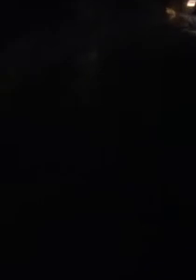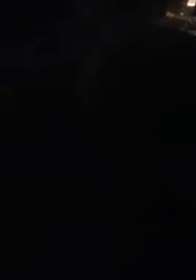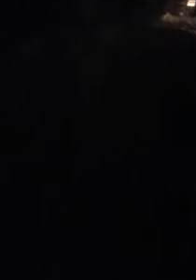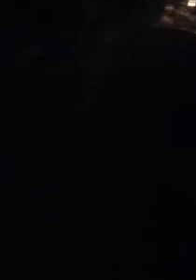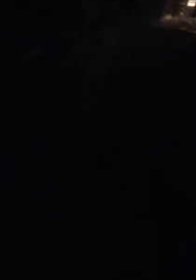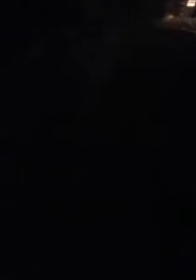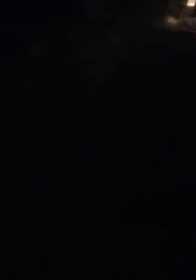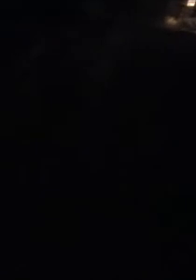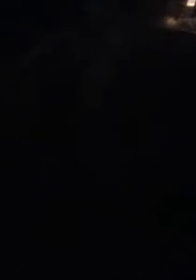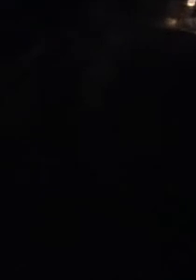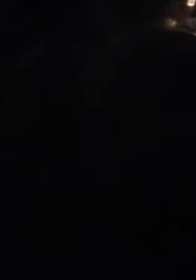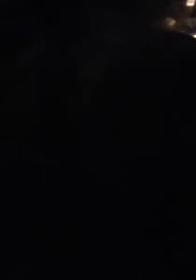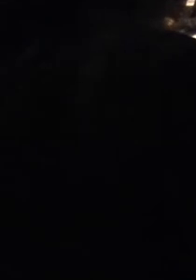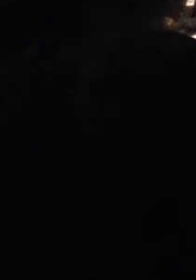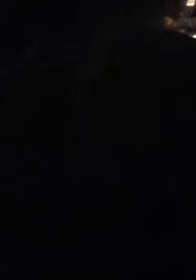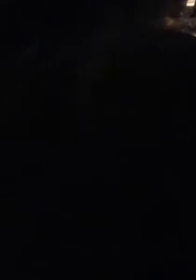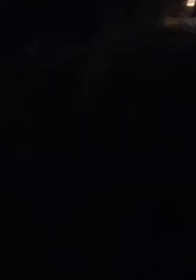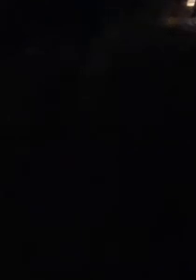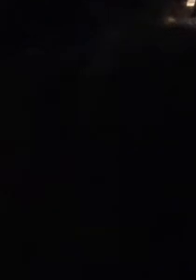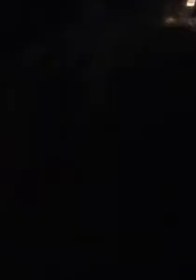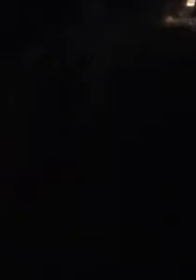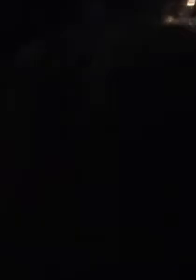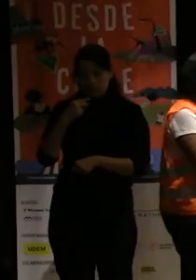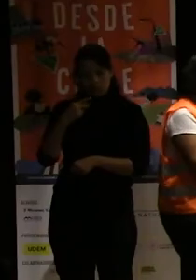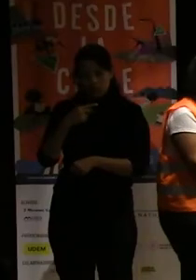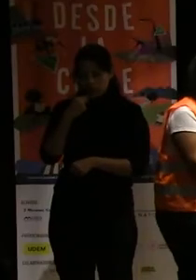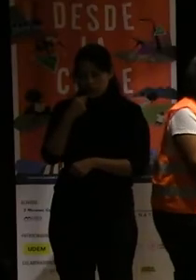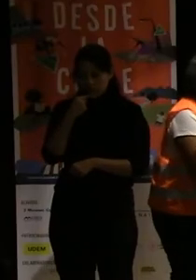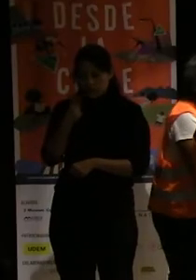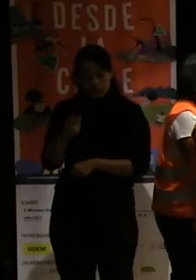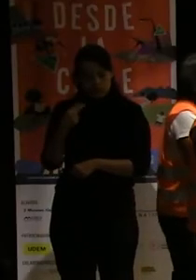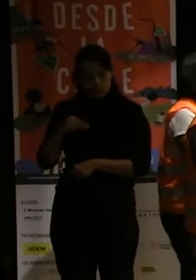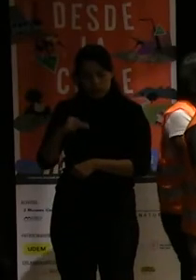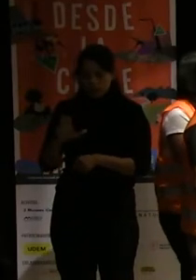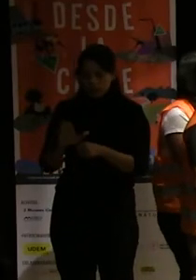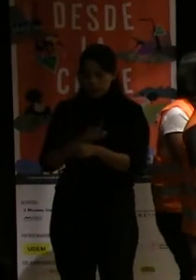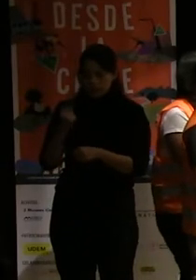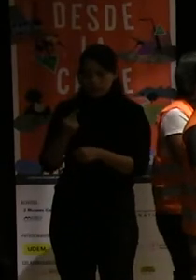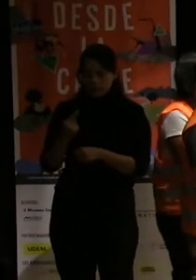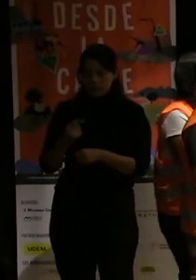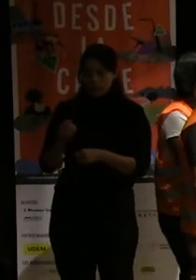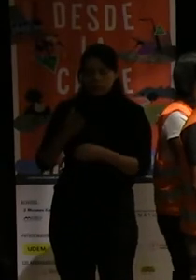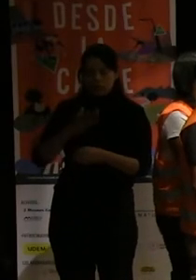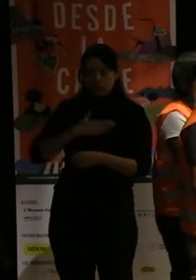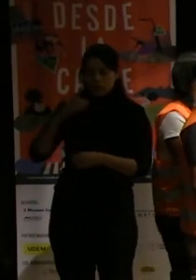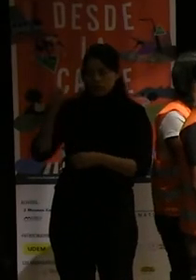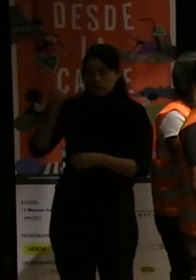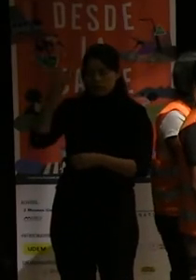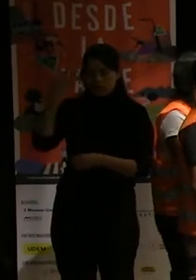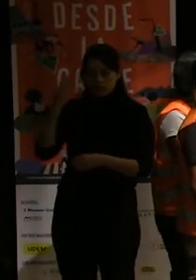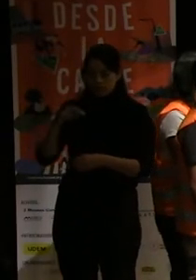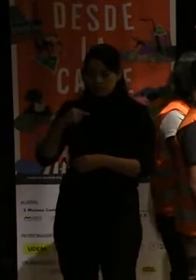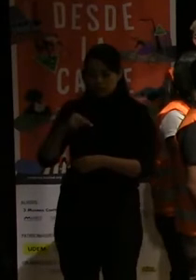bueno esto es el mando me siguen a la verdad no queremos decir nombre de estafa y de voluntariado porque se nos va seguramente olvida a alguien no estamos